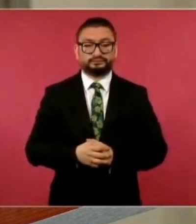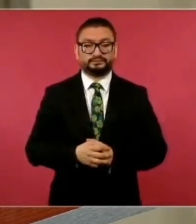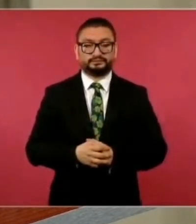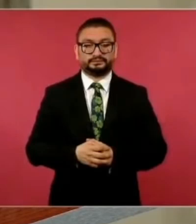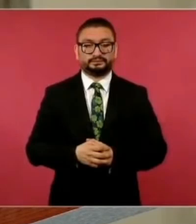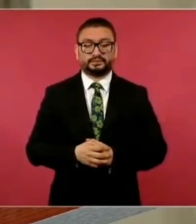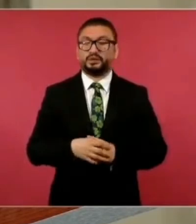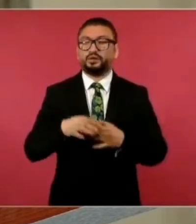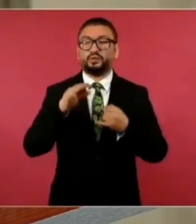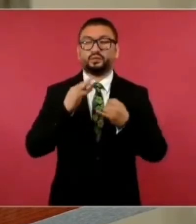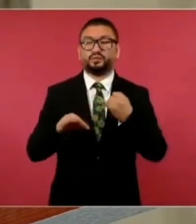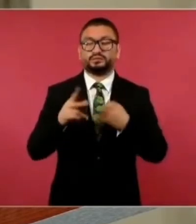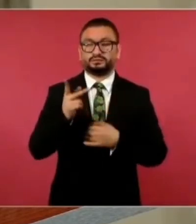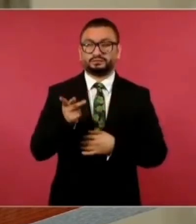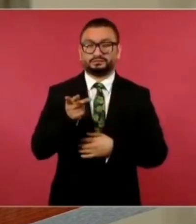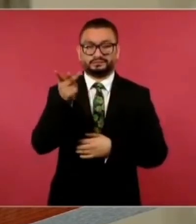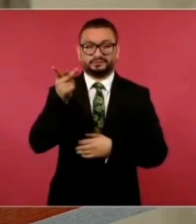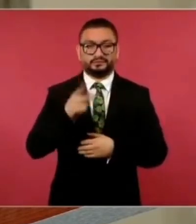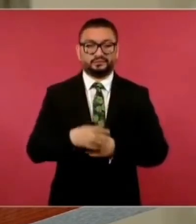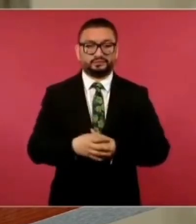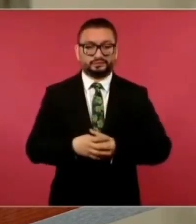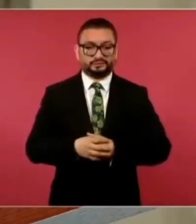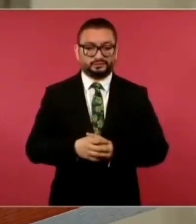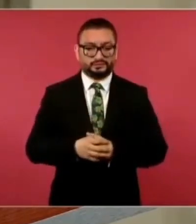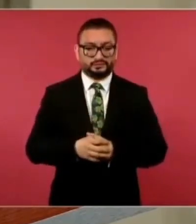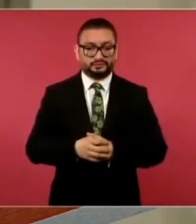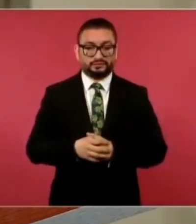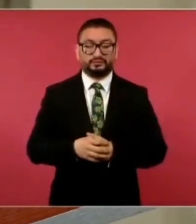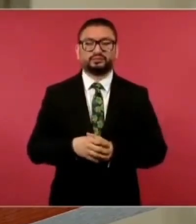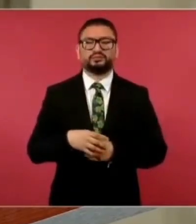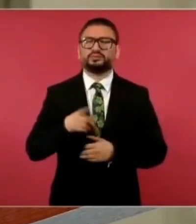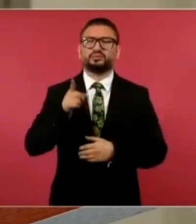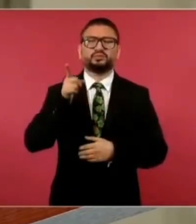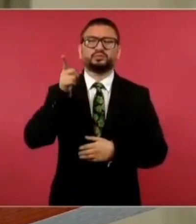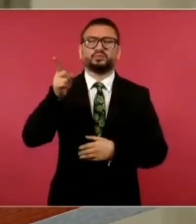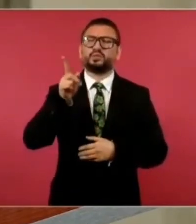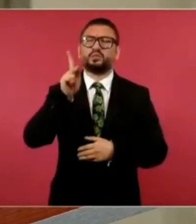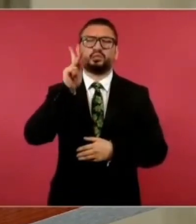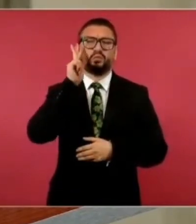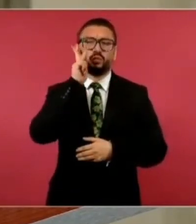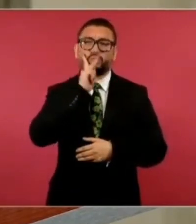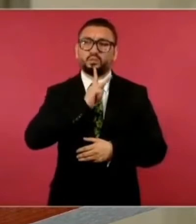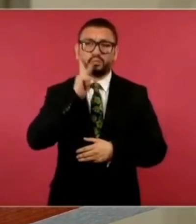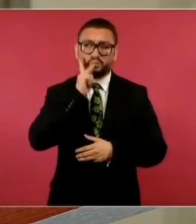Y la última, si no tienes pruebas,